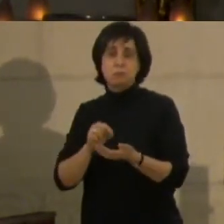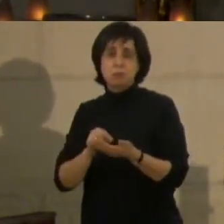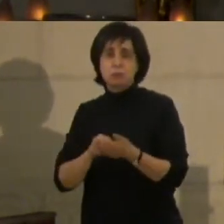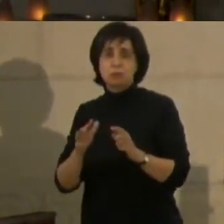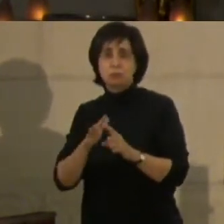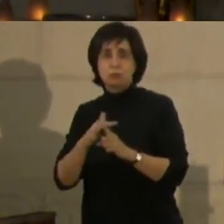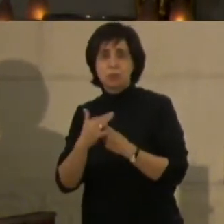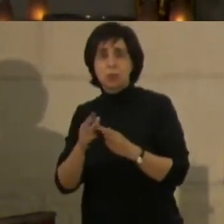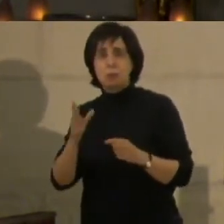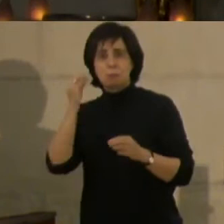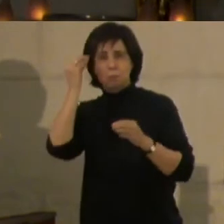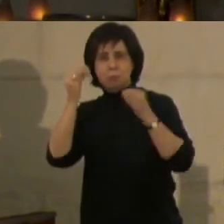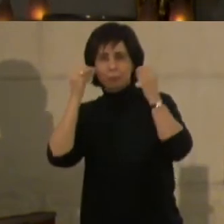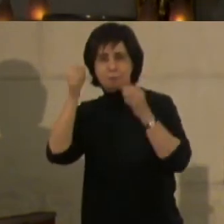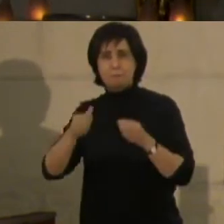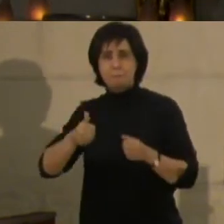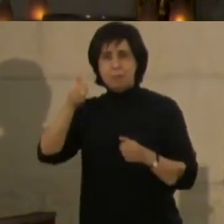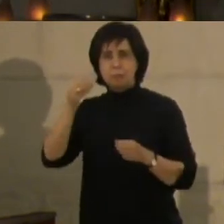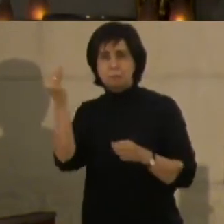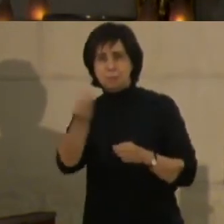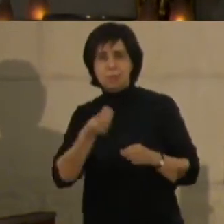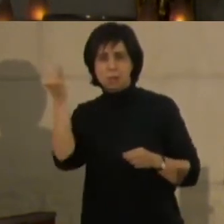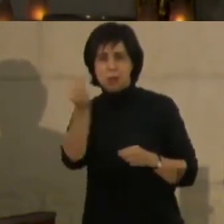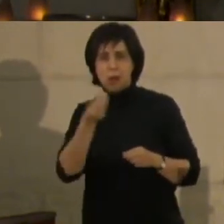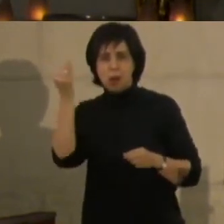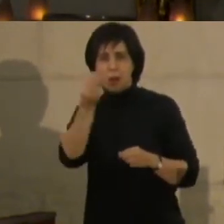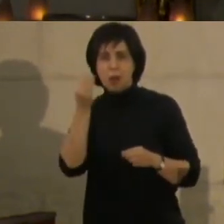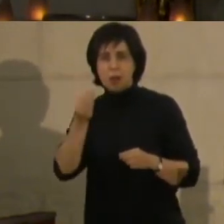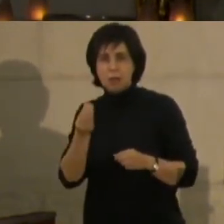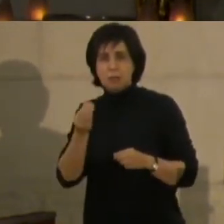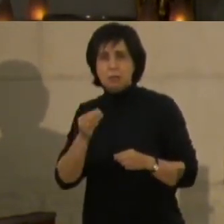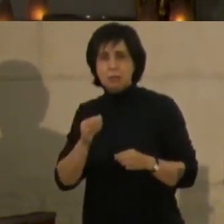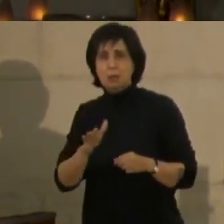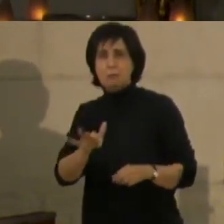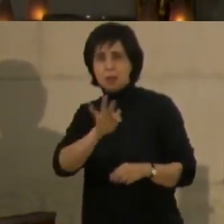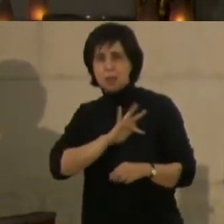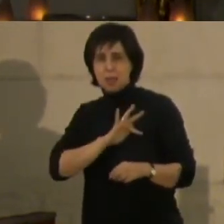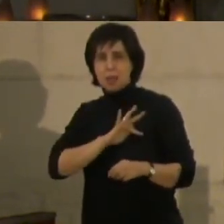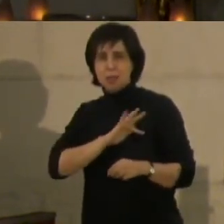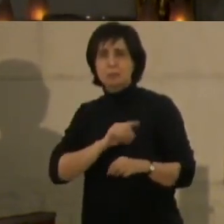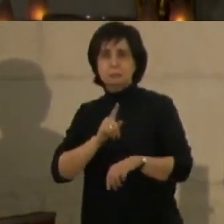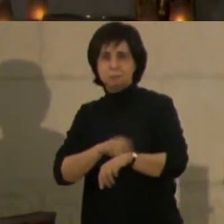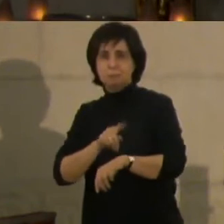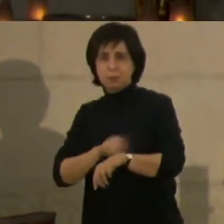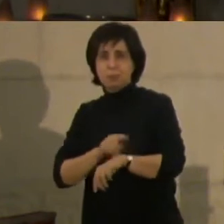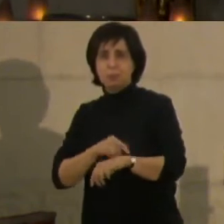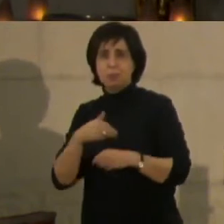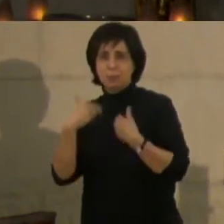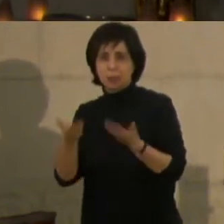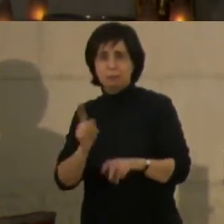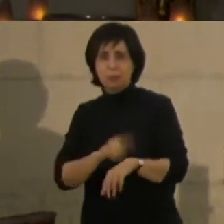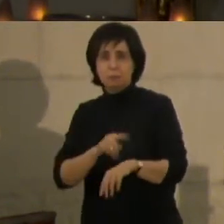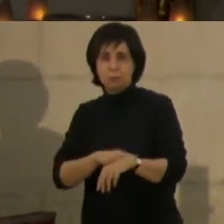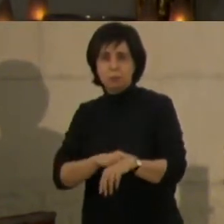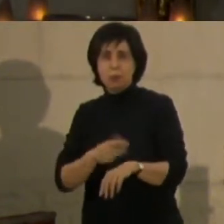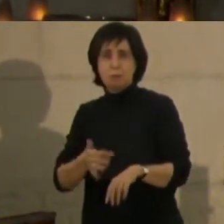circunstancias puedo pensar más y mejor aquello por lo que merece la pena gastar la vida y aquello